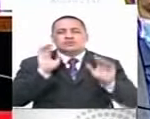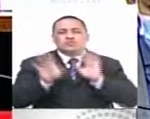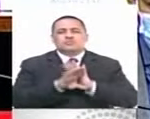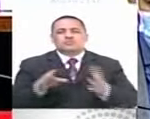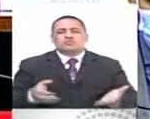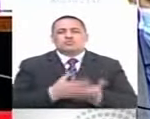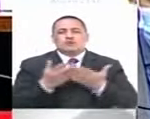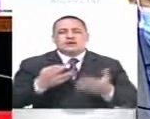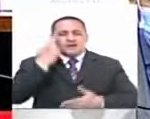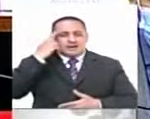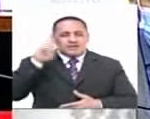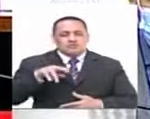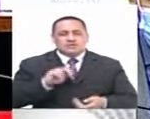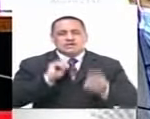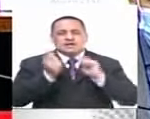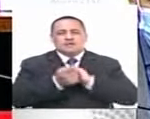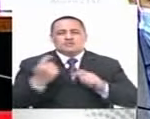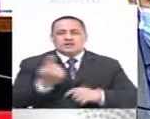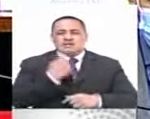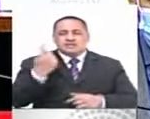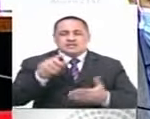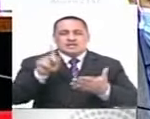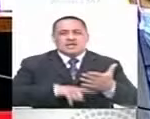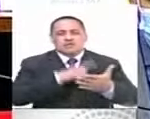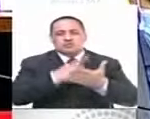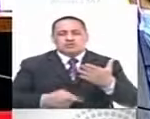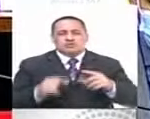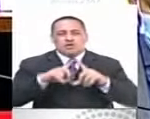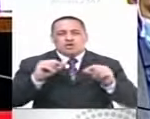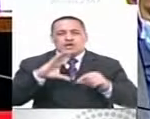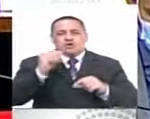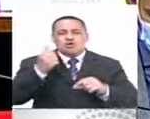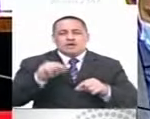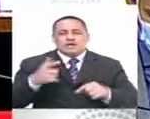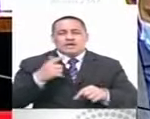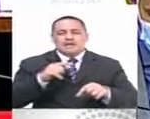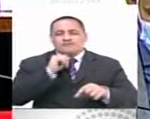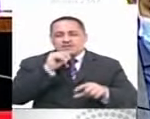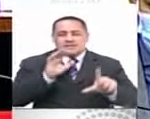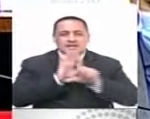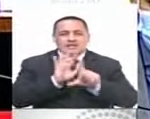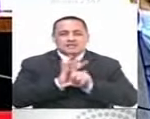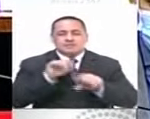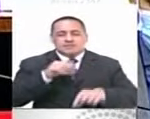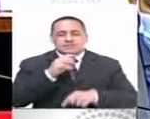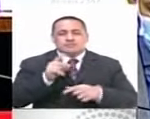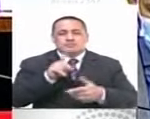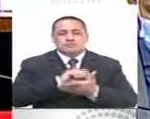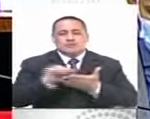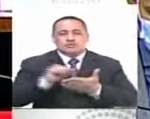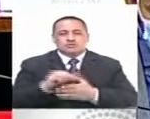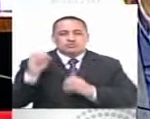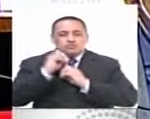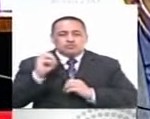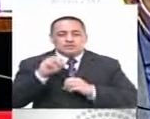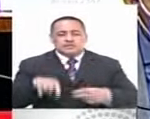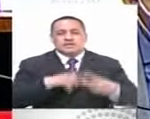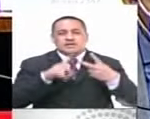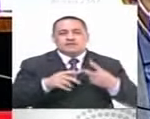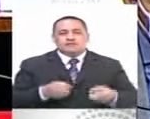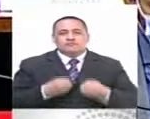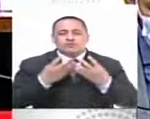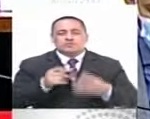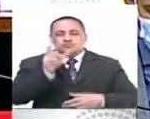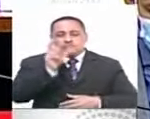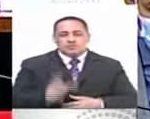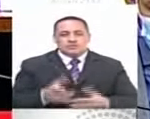¿Cuáles son los motivos del cambio de la estrategia en la erradicación de los cultivos de hoja de coca ilegal previsto para el presente mes de octubre? Que informe sobre su foja